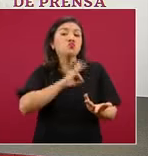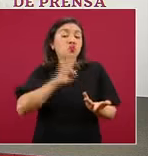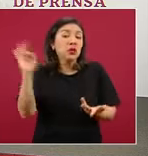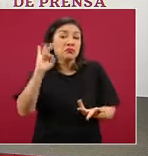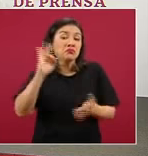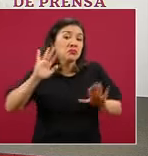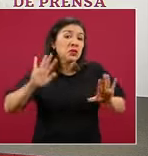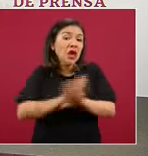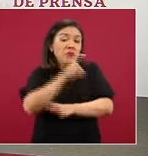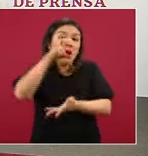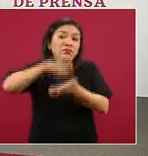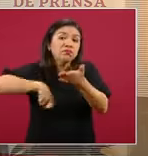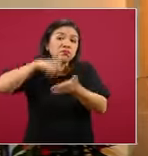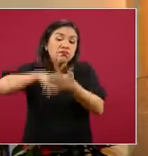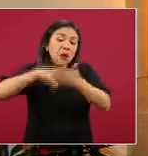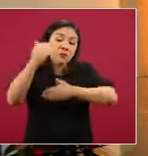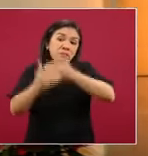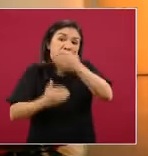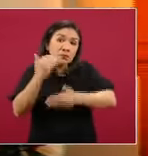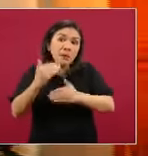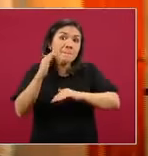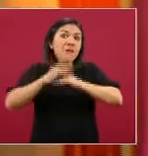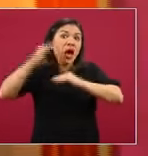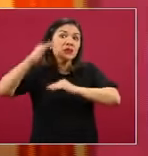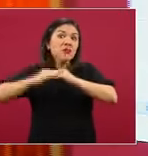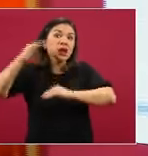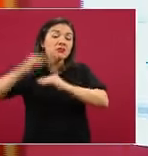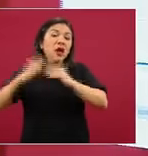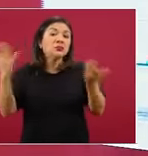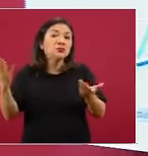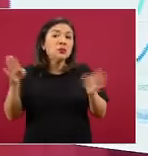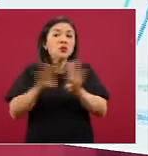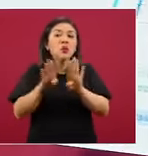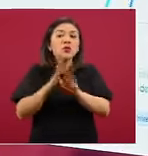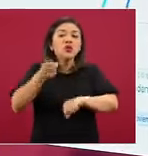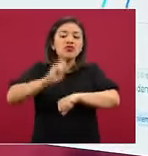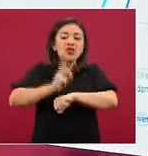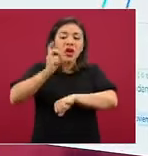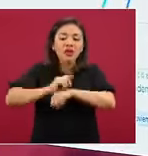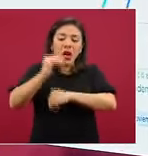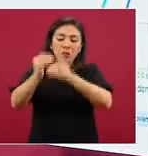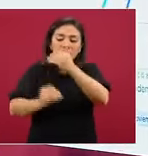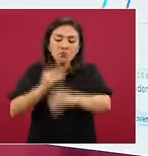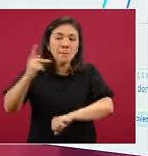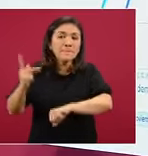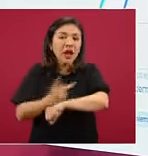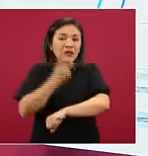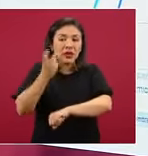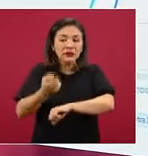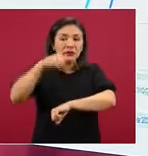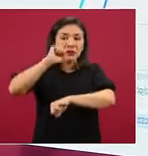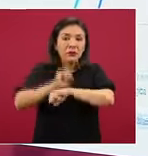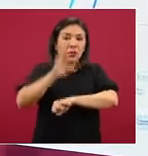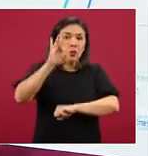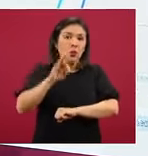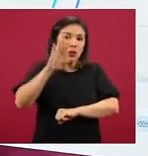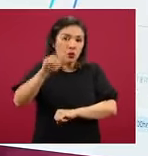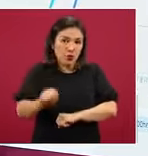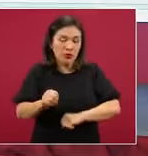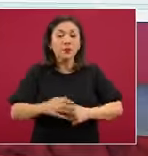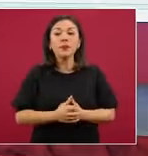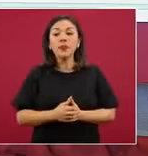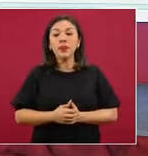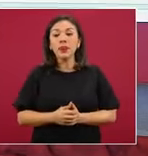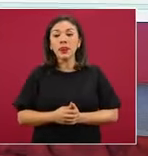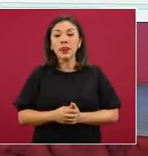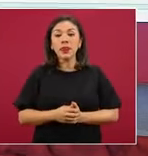ir cambiando y posiblemente aumentando en cada uno de los días que pase de esta semana, que es la semana 49.